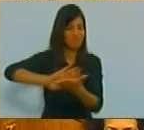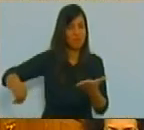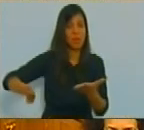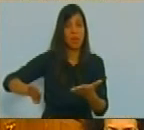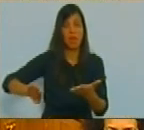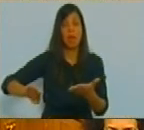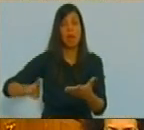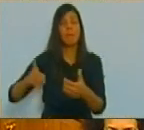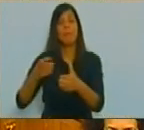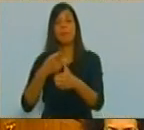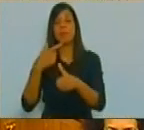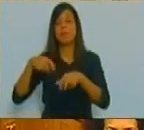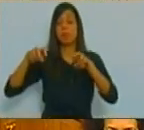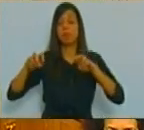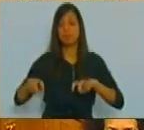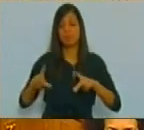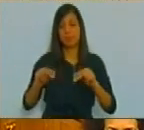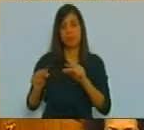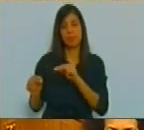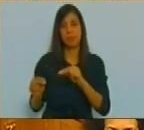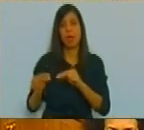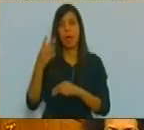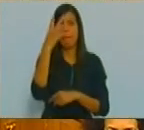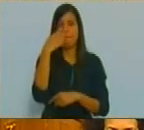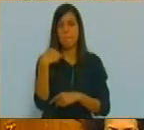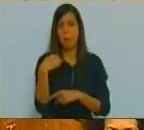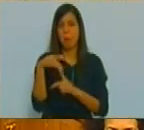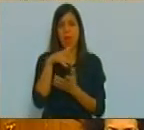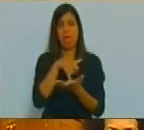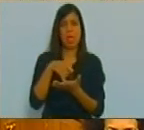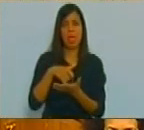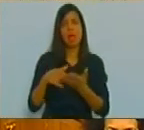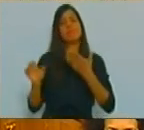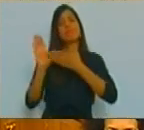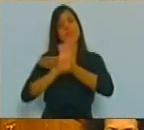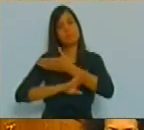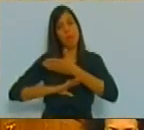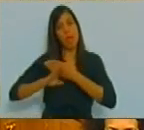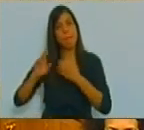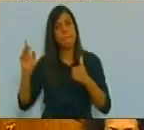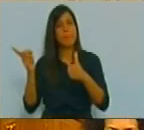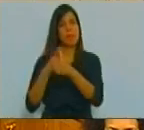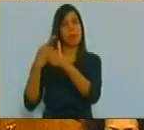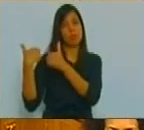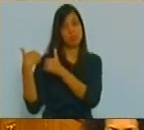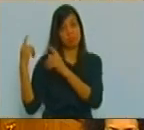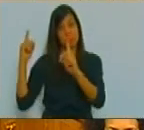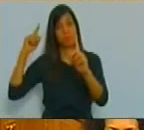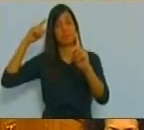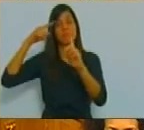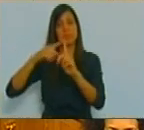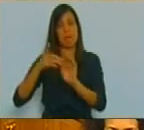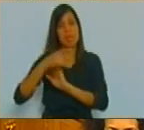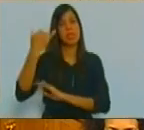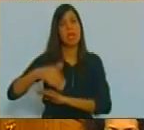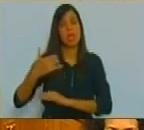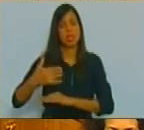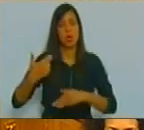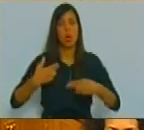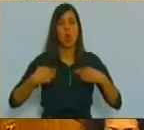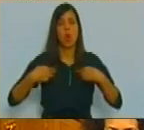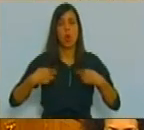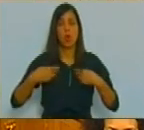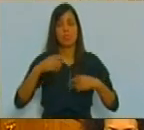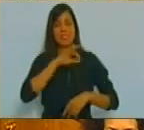preserva el sentido de protección al más débil porque esta es la tarea y la visión desde un estado social de derecho y de justicia